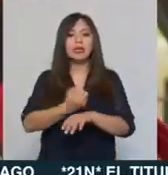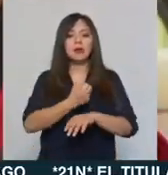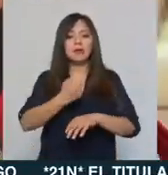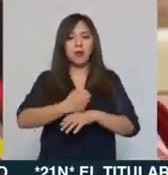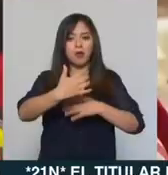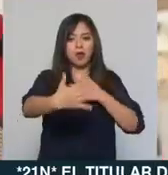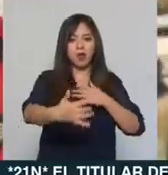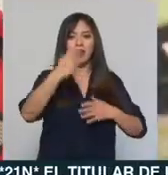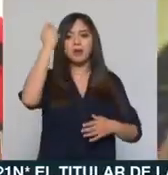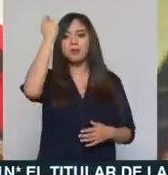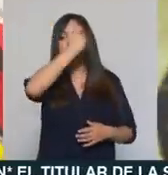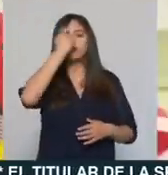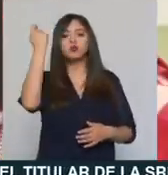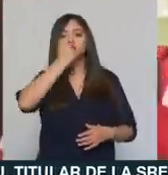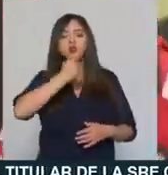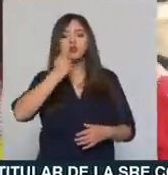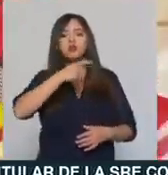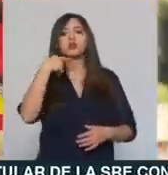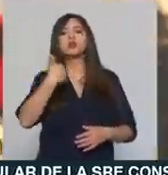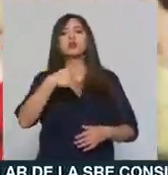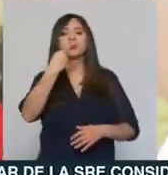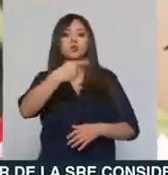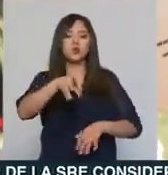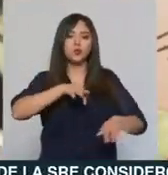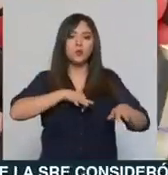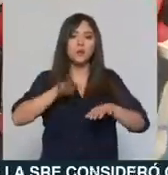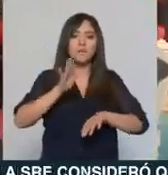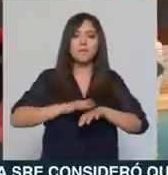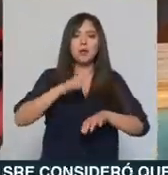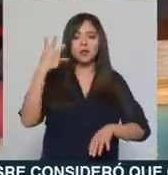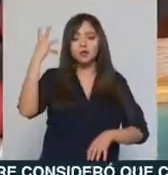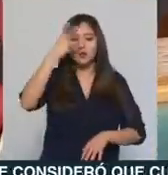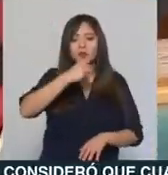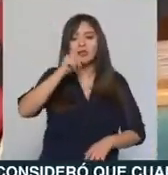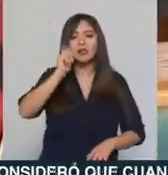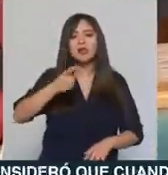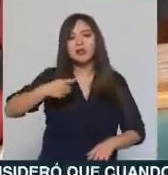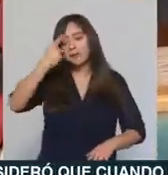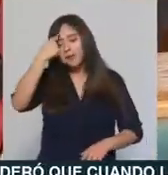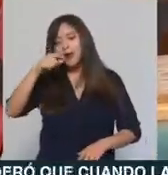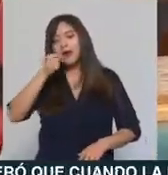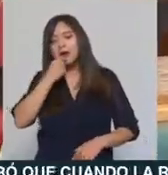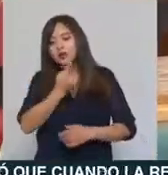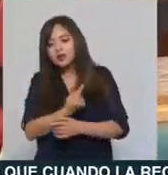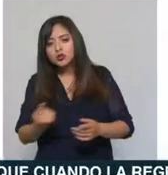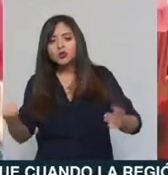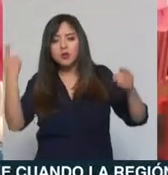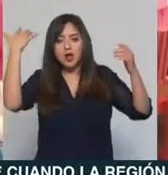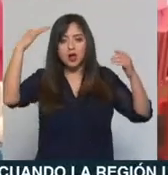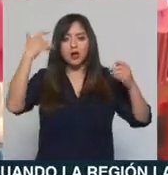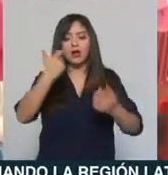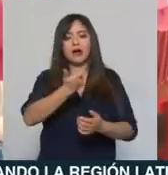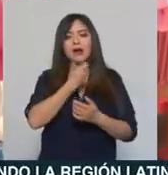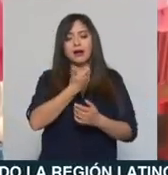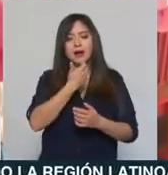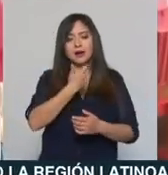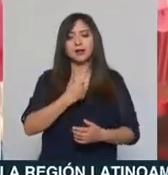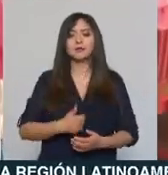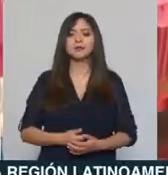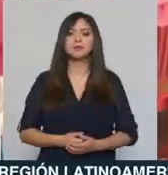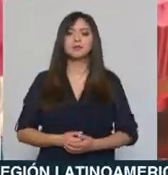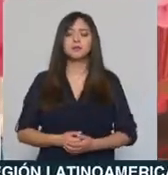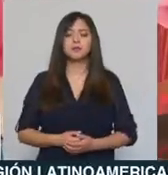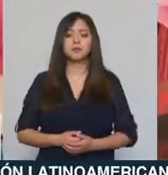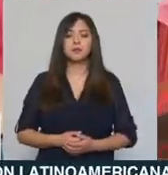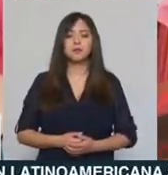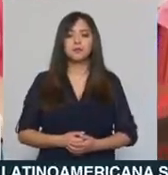y se maquilló para dedicarse a uno de los oficios más bonitos, el de hacer reír a niños y adultos. Una de las causas